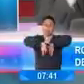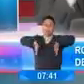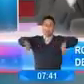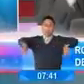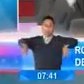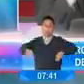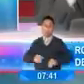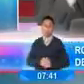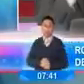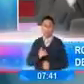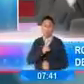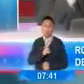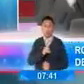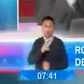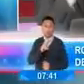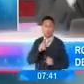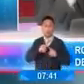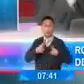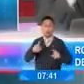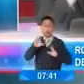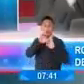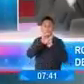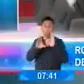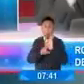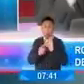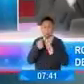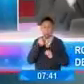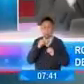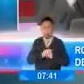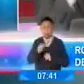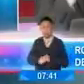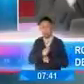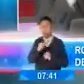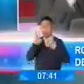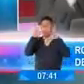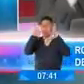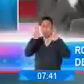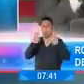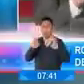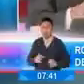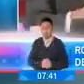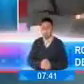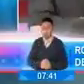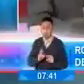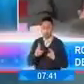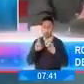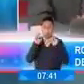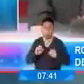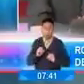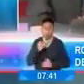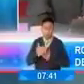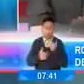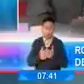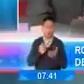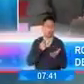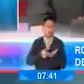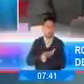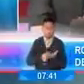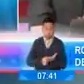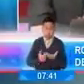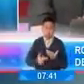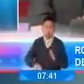distinción importante, pero añado, el código habla de muchas más cosas que eso. Ojalá podamos tener una discusión amplia, porque